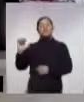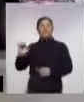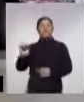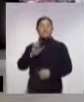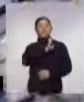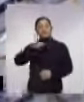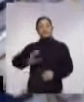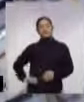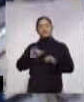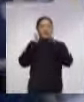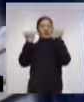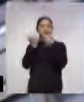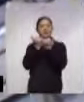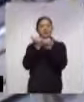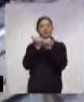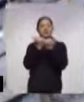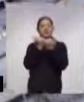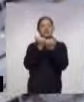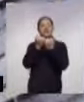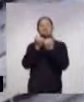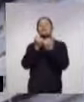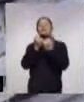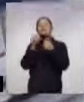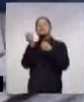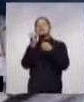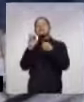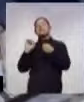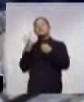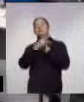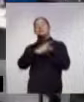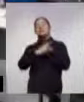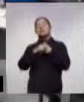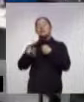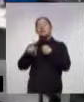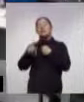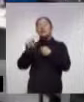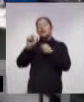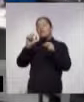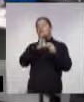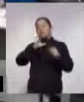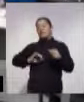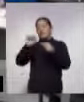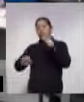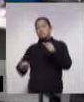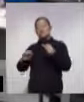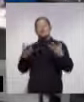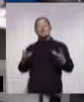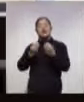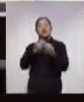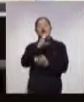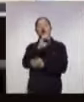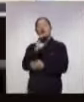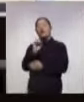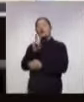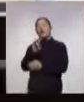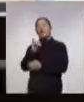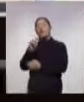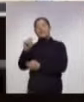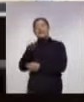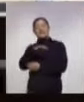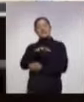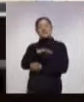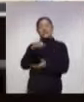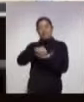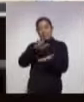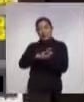de la Asociación de Naciones del Sureste Asiático se reunirán la próxima semana con el tema del COVID-19 en la agenda. La